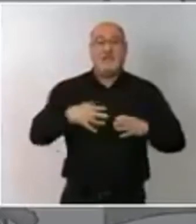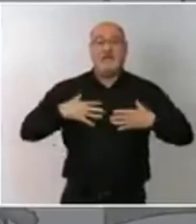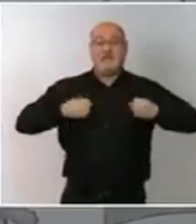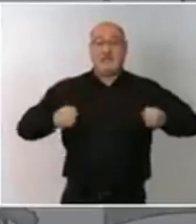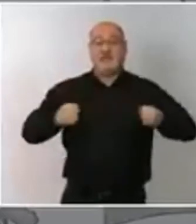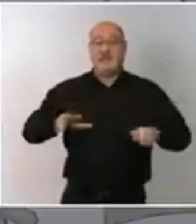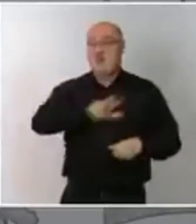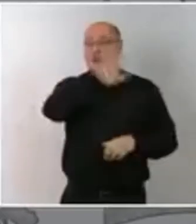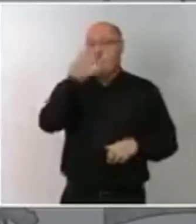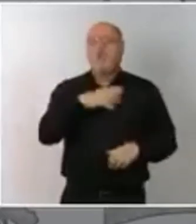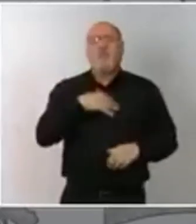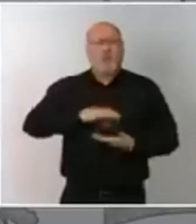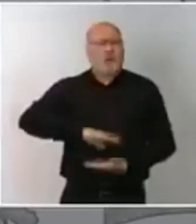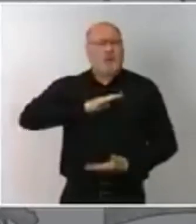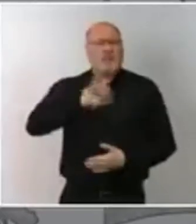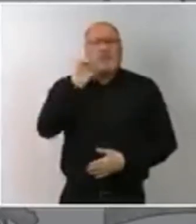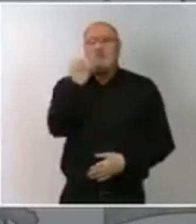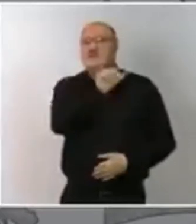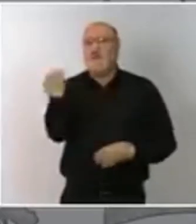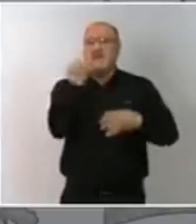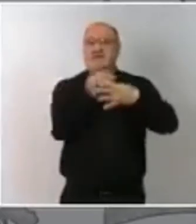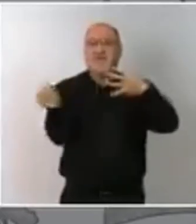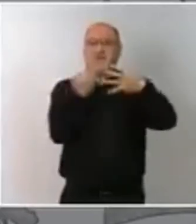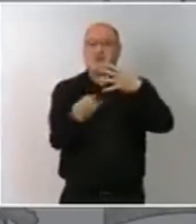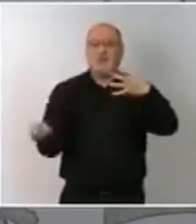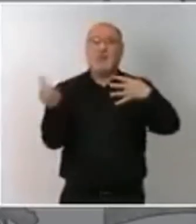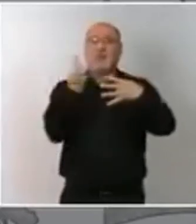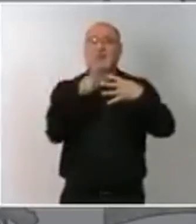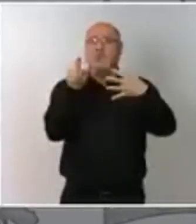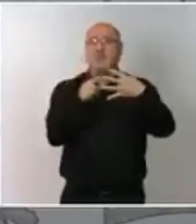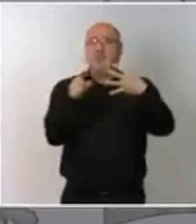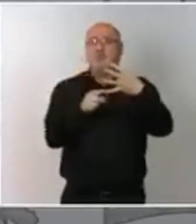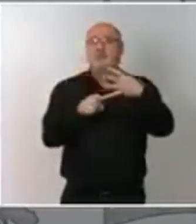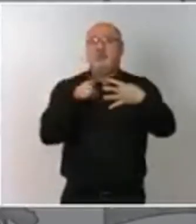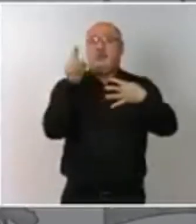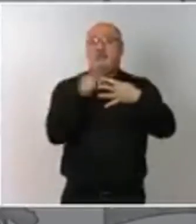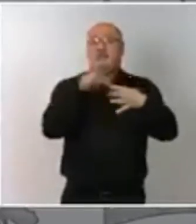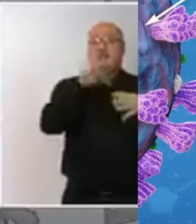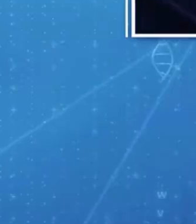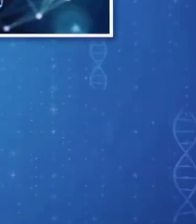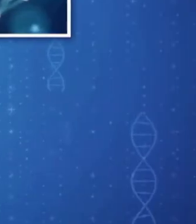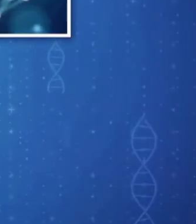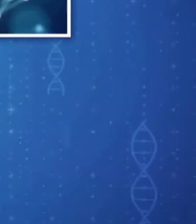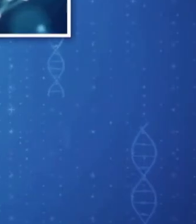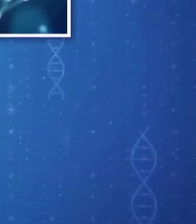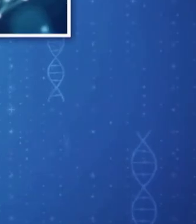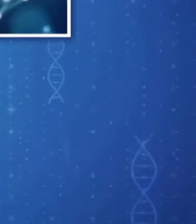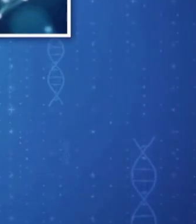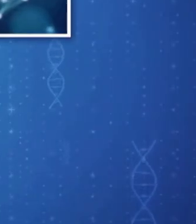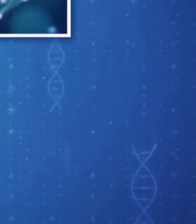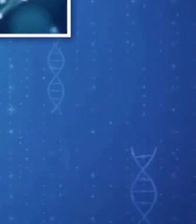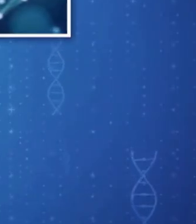capacidad semanal de administración superior a los 3,5 millones de dosis.